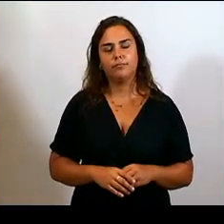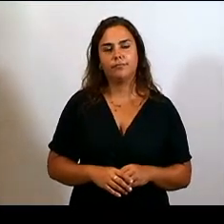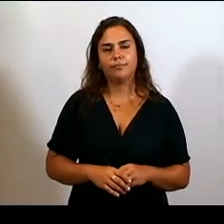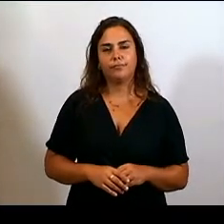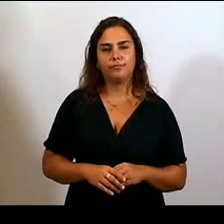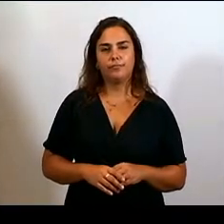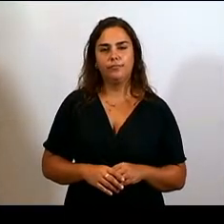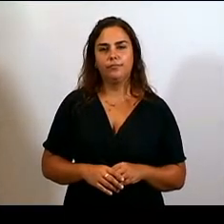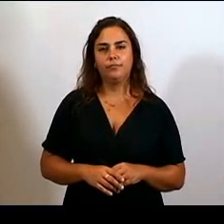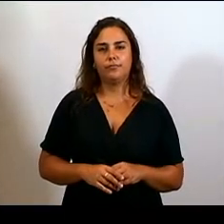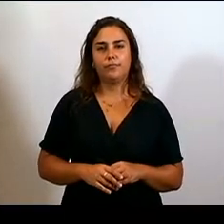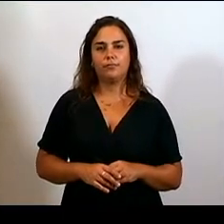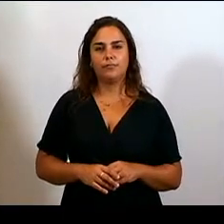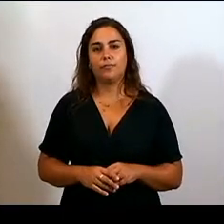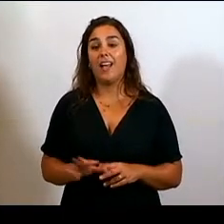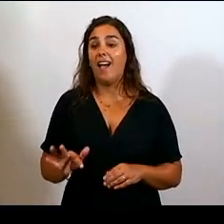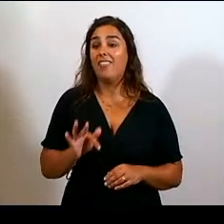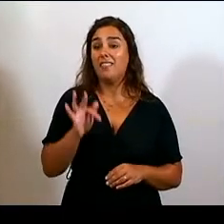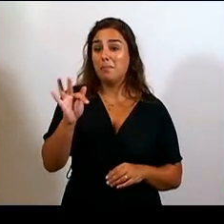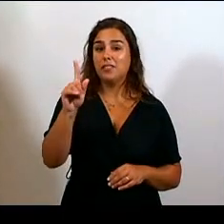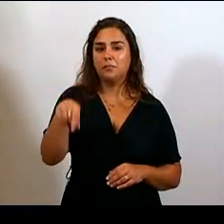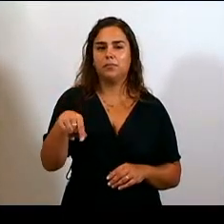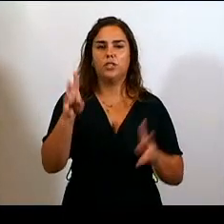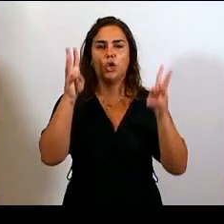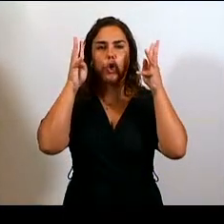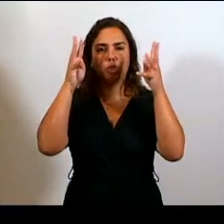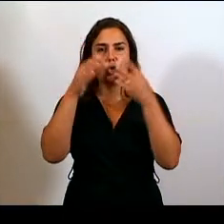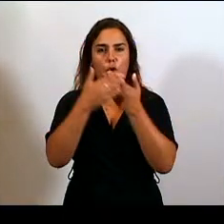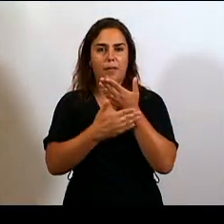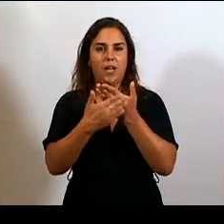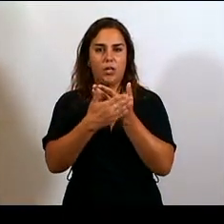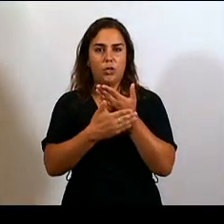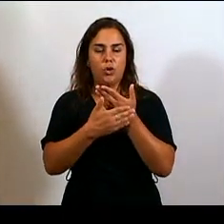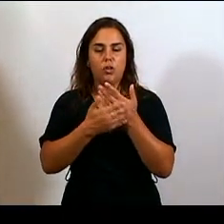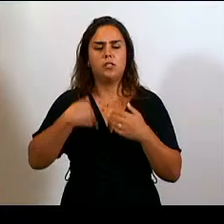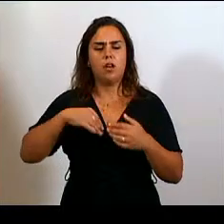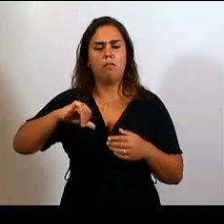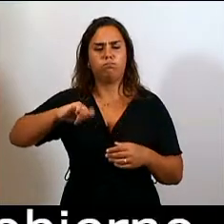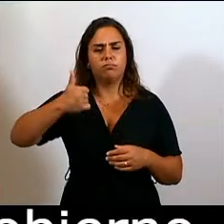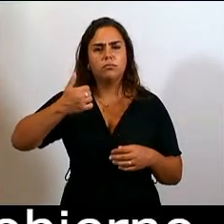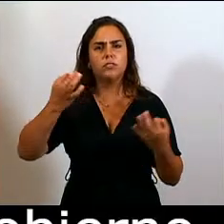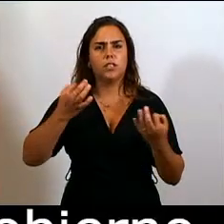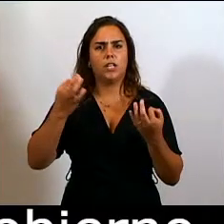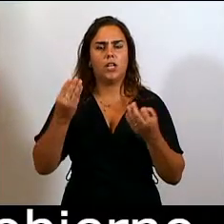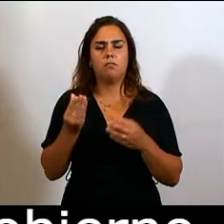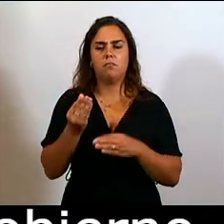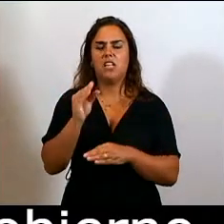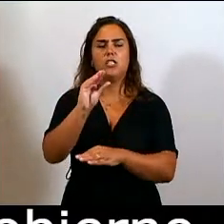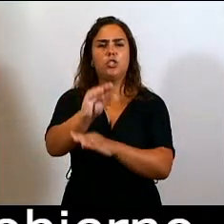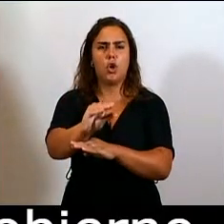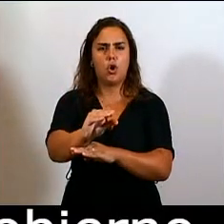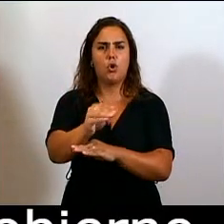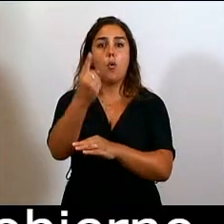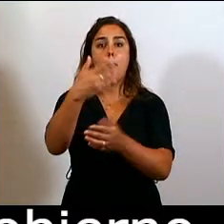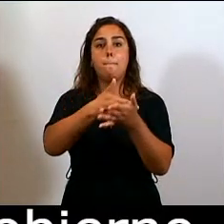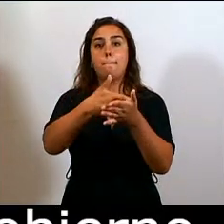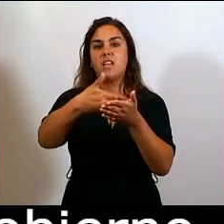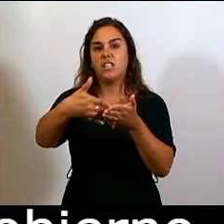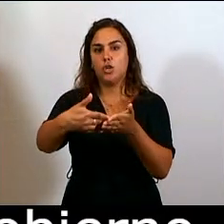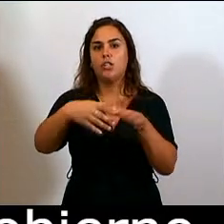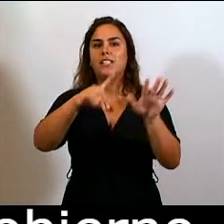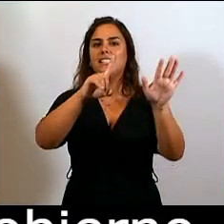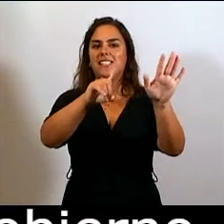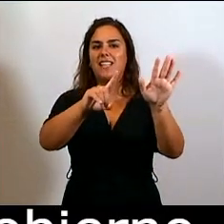Además, queremos informarnos que en el Consejo de Gobierno hemos aprobado una inversión de